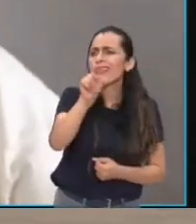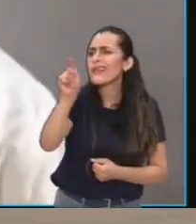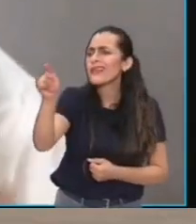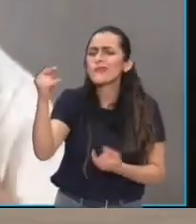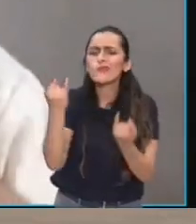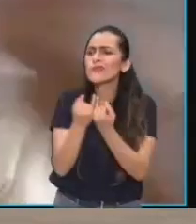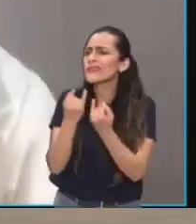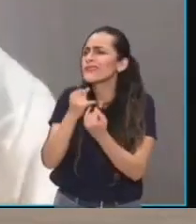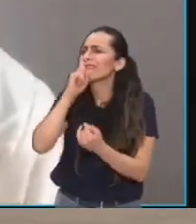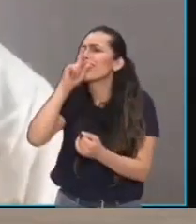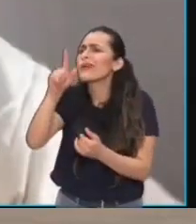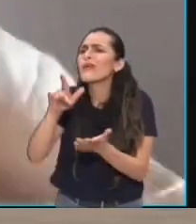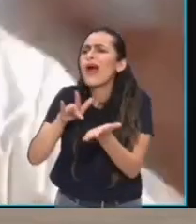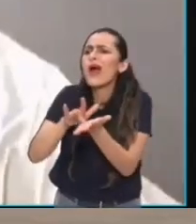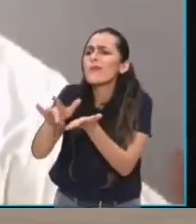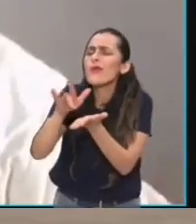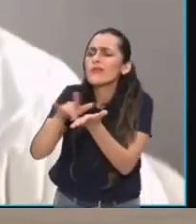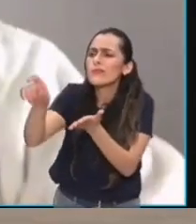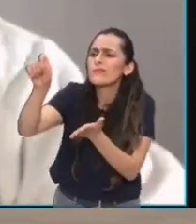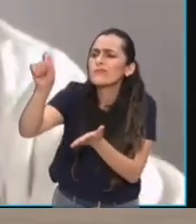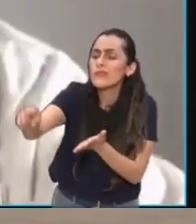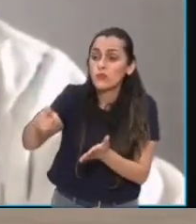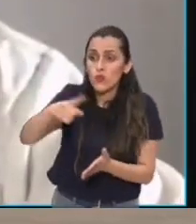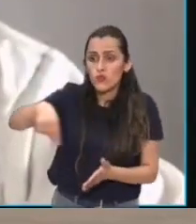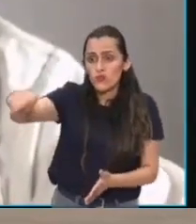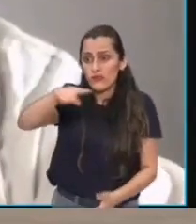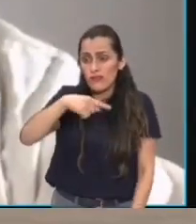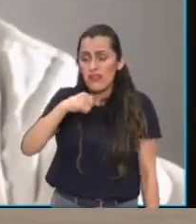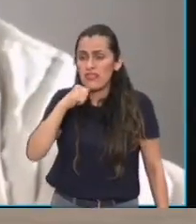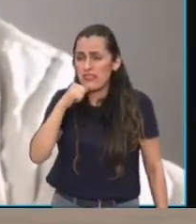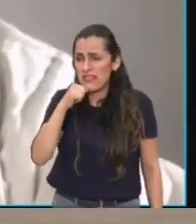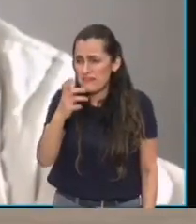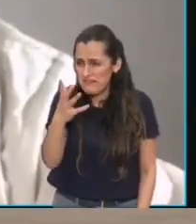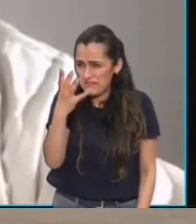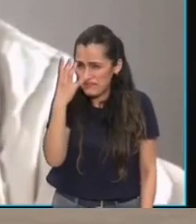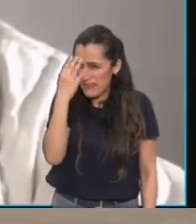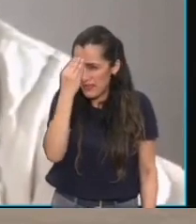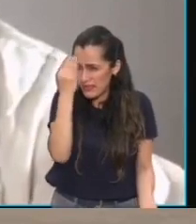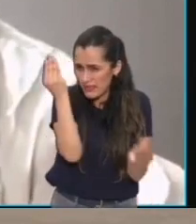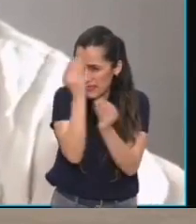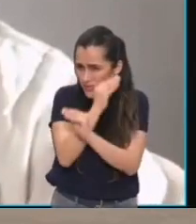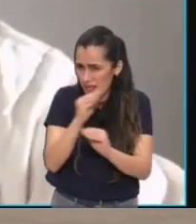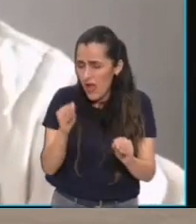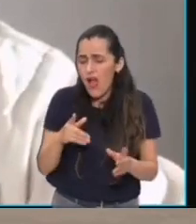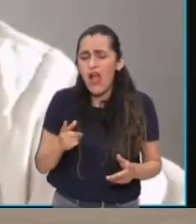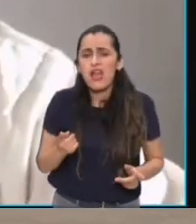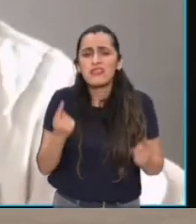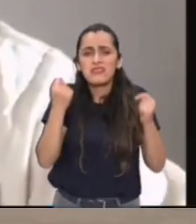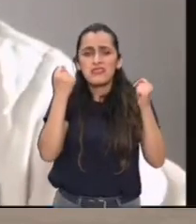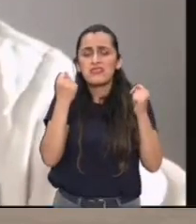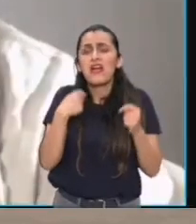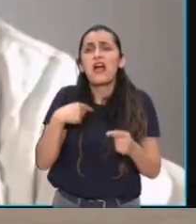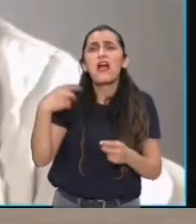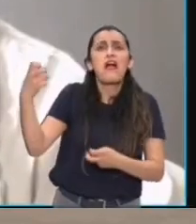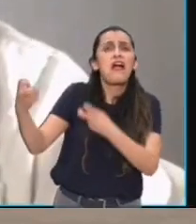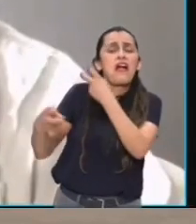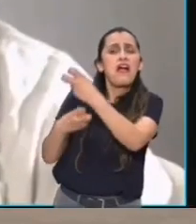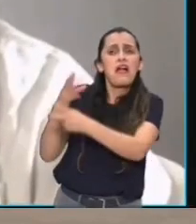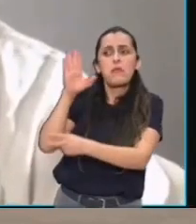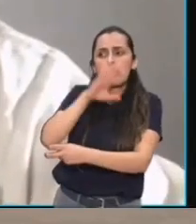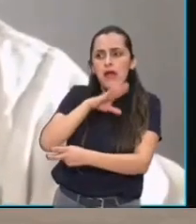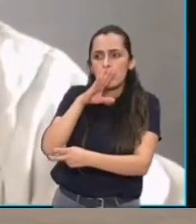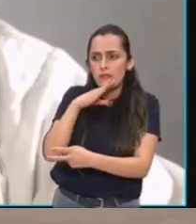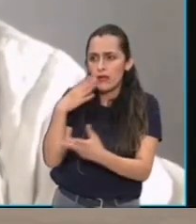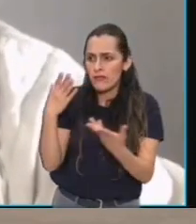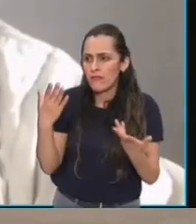ustedes. O sea, es un cinismo y es una desvergüenza tremenda para tratar de descalificar a través de una guerra híbrida lo que se está haciendo por